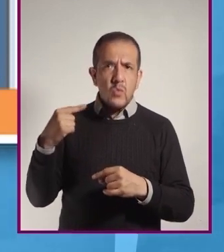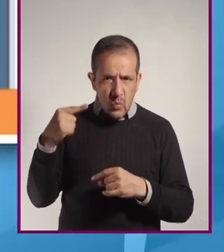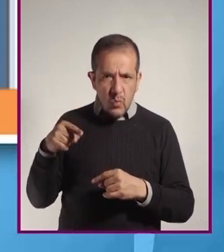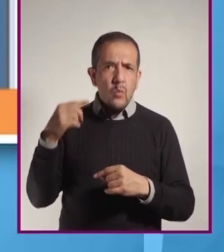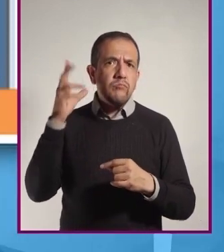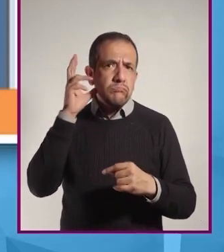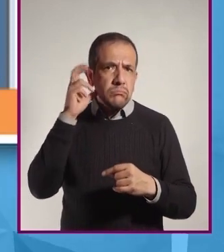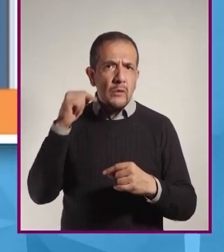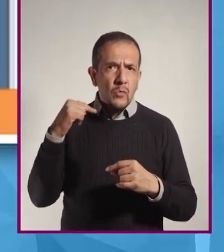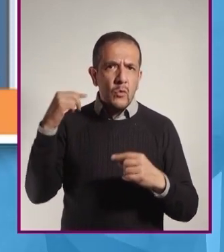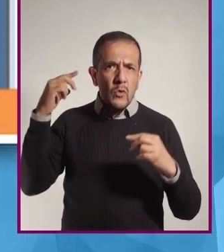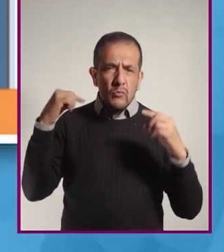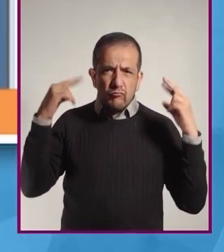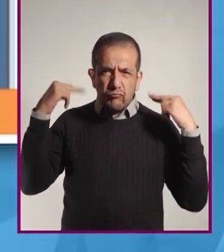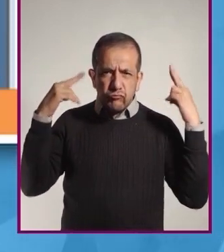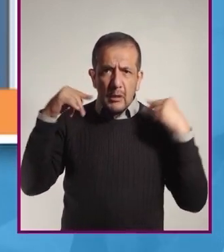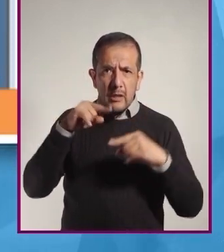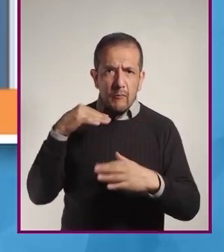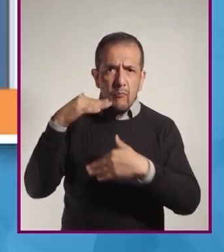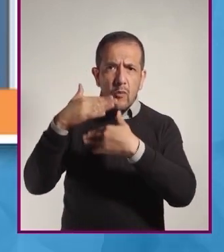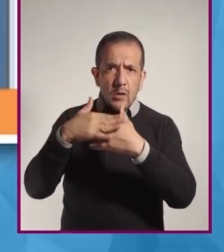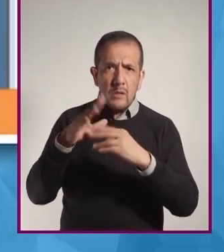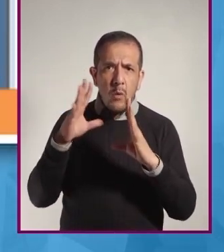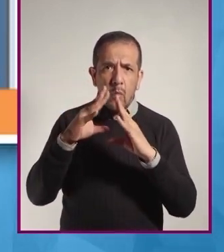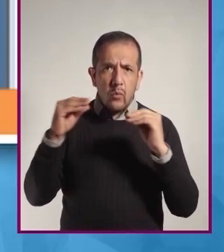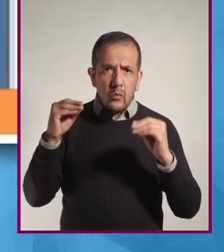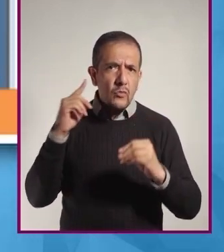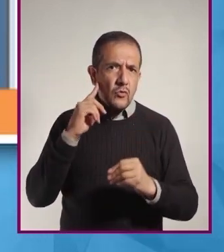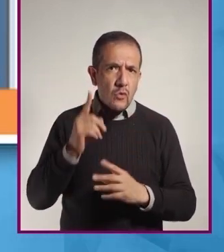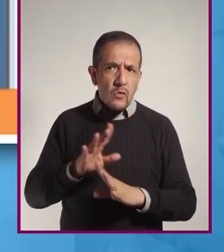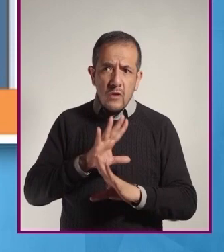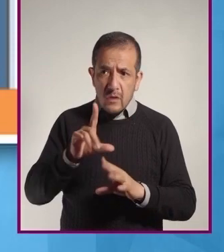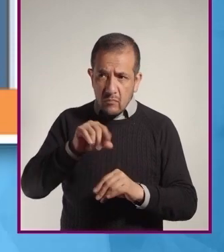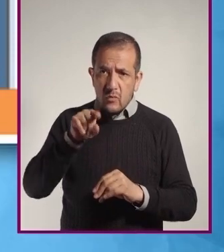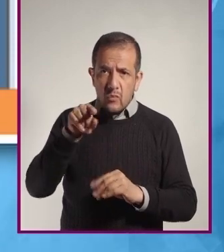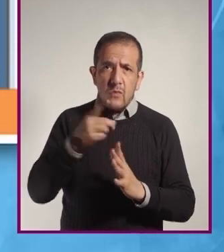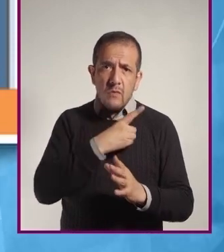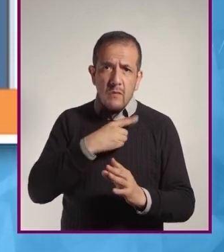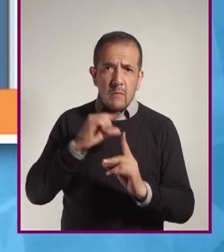alta, pronto se quedaría sordo y que tenía que bajar el volumen.